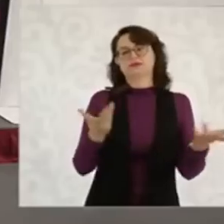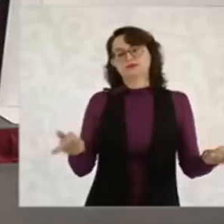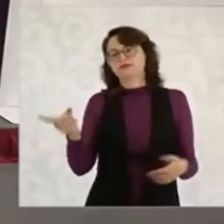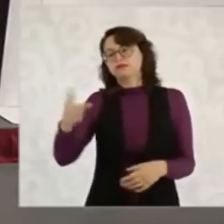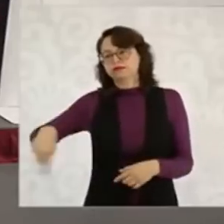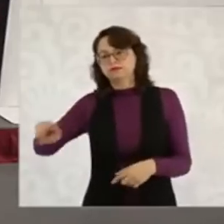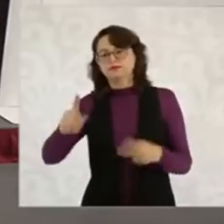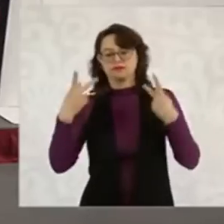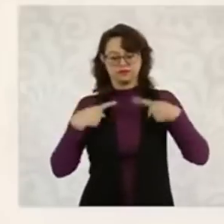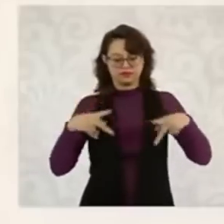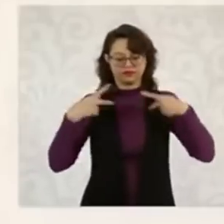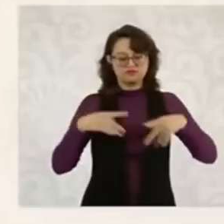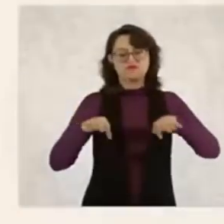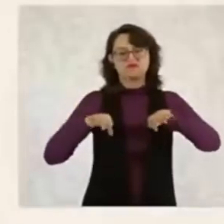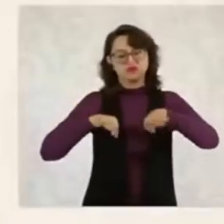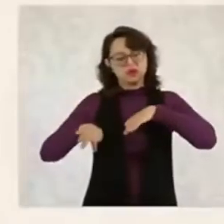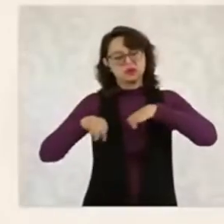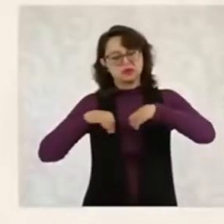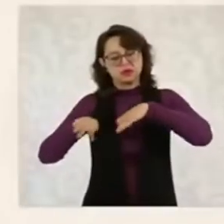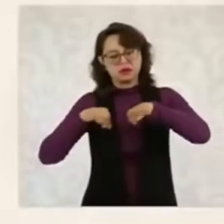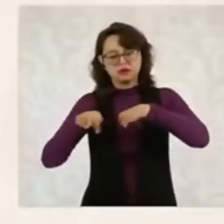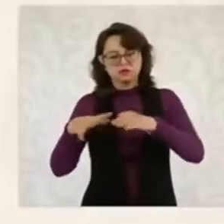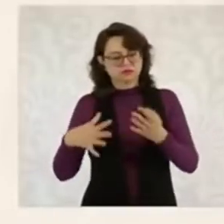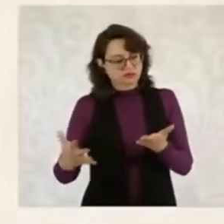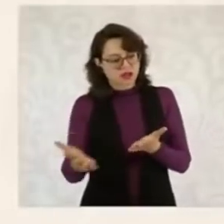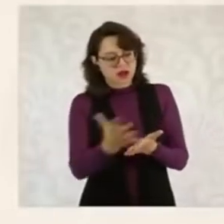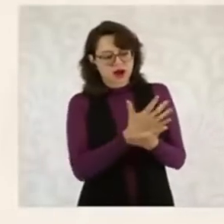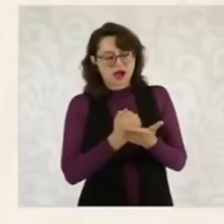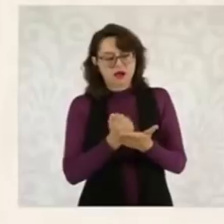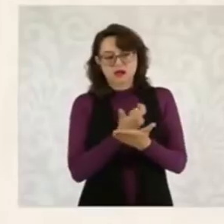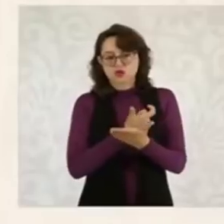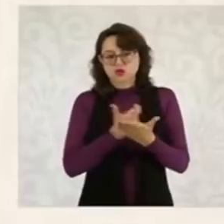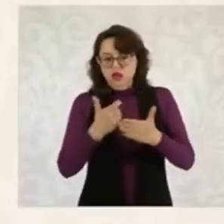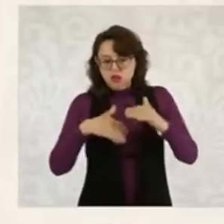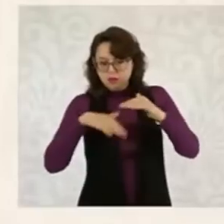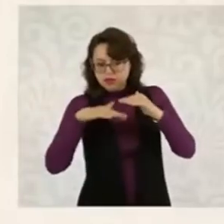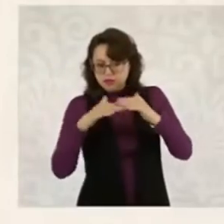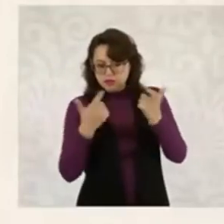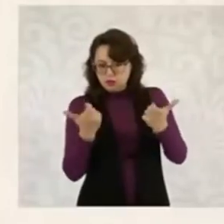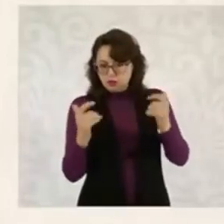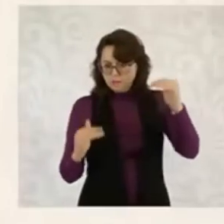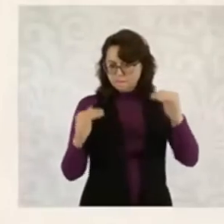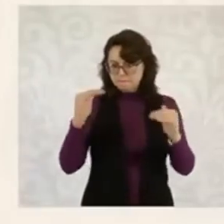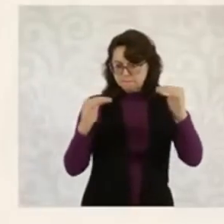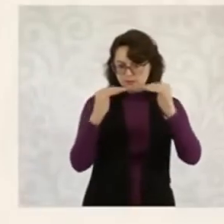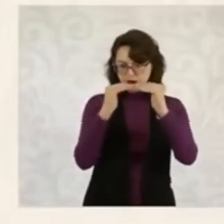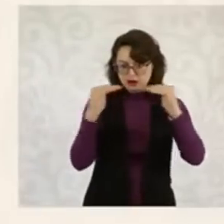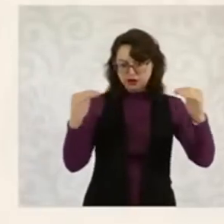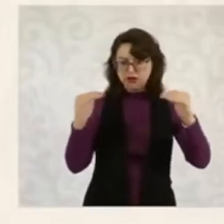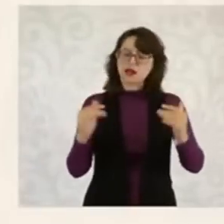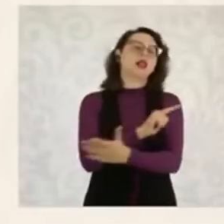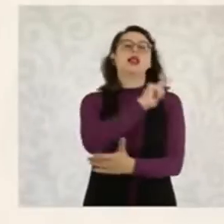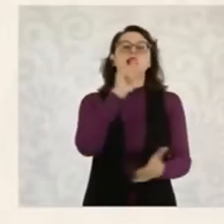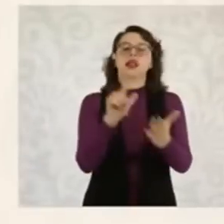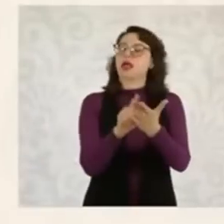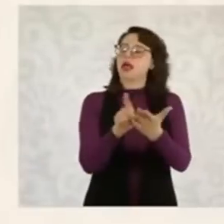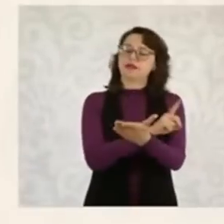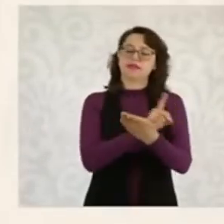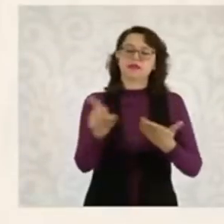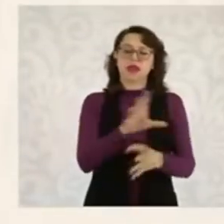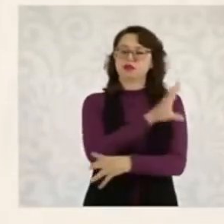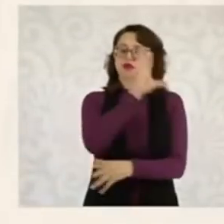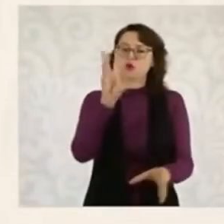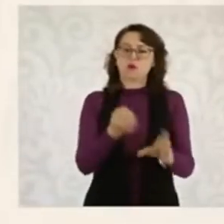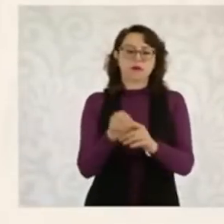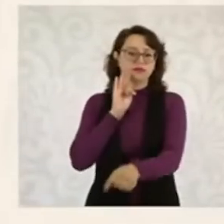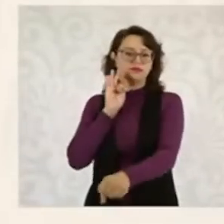al salario mínimo tendrán todos los derechos laborales reconocidos en la ley, incluyendo la afiliación completa al